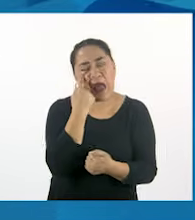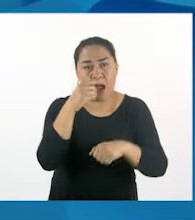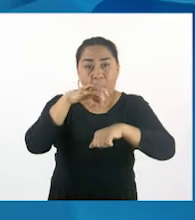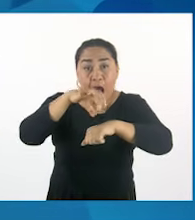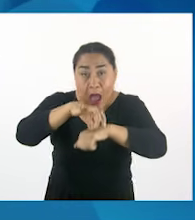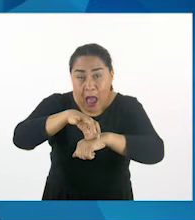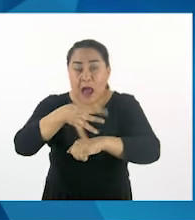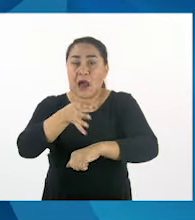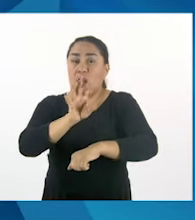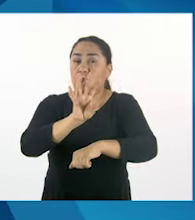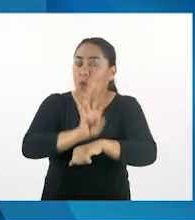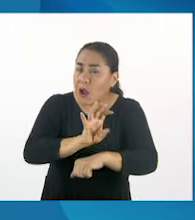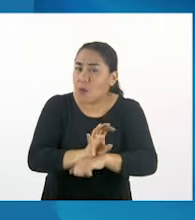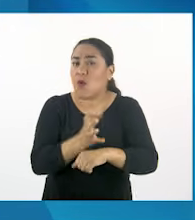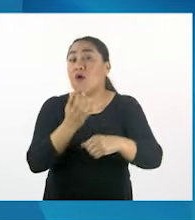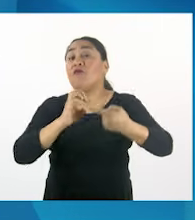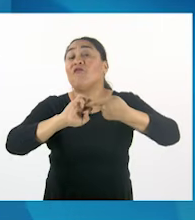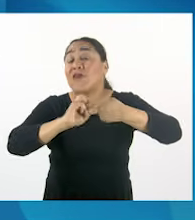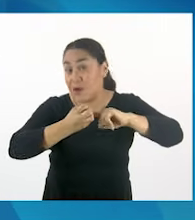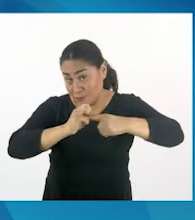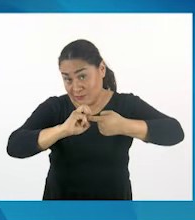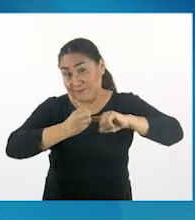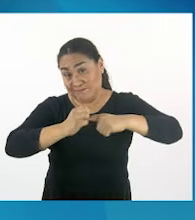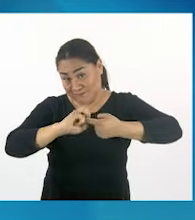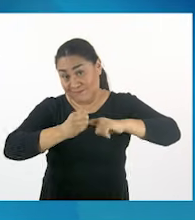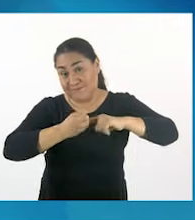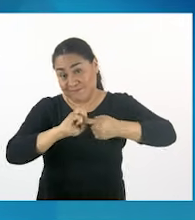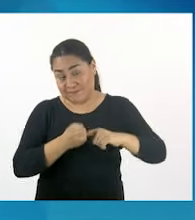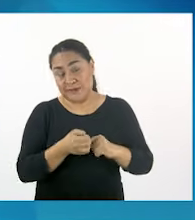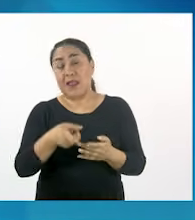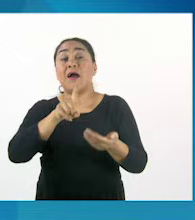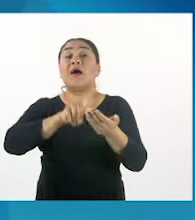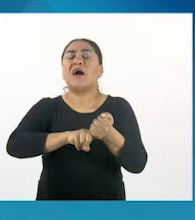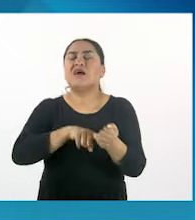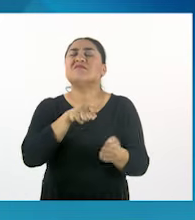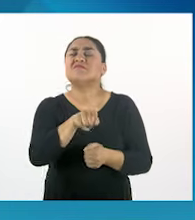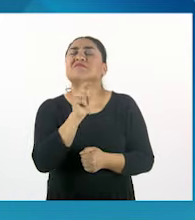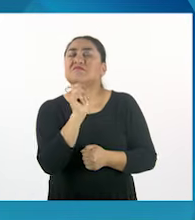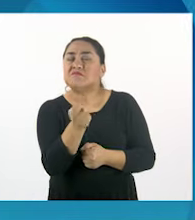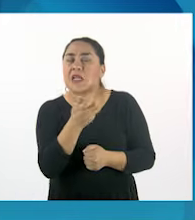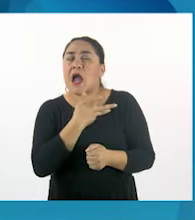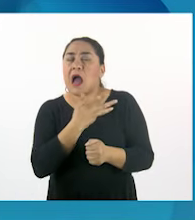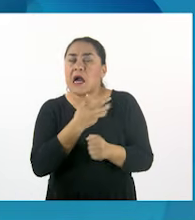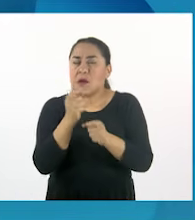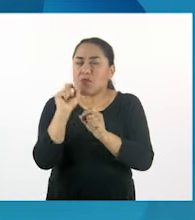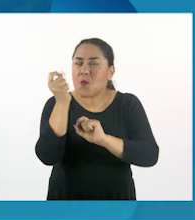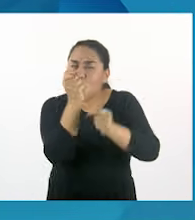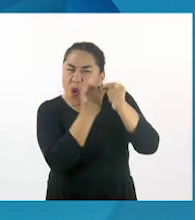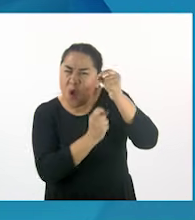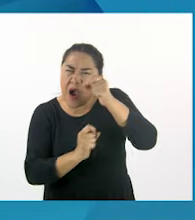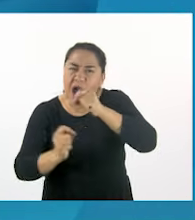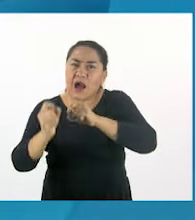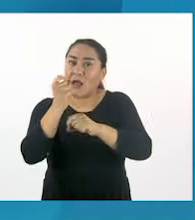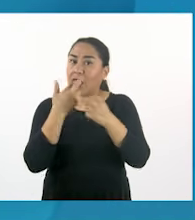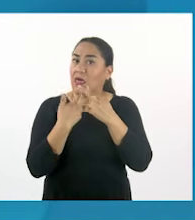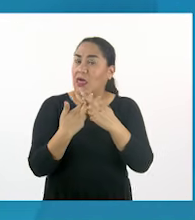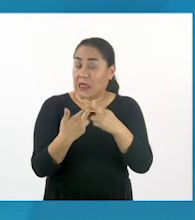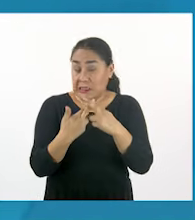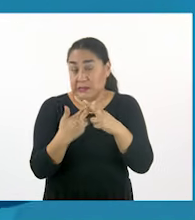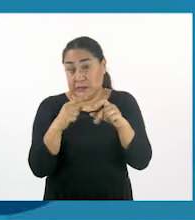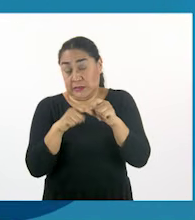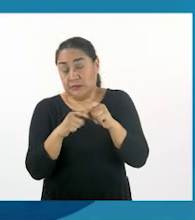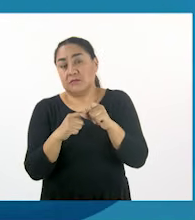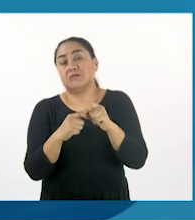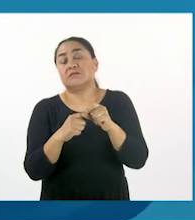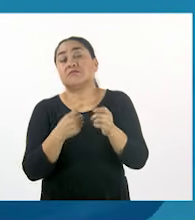huevos y frijoles. Están formados por moléculas enormes que deben ser